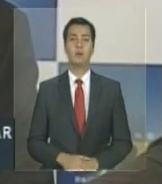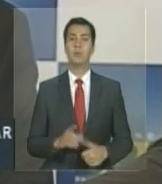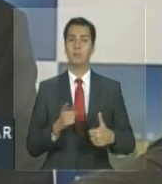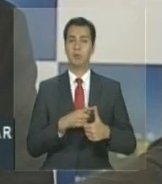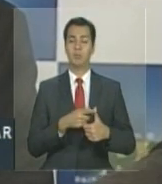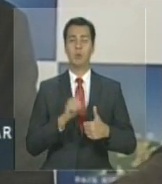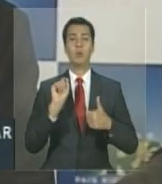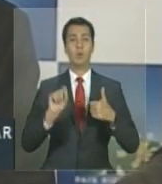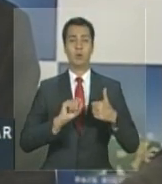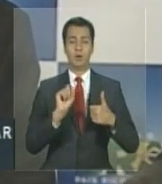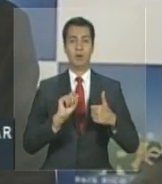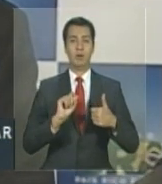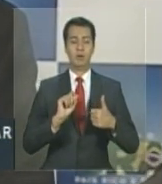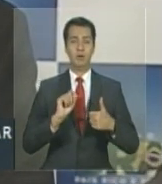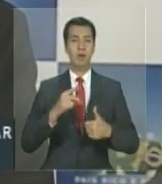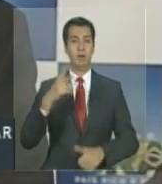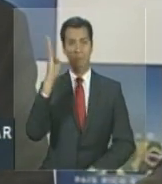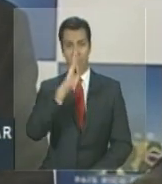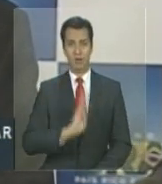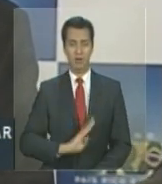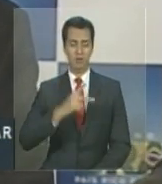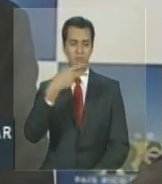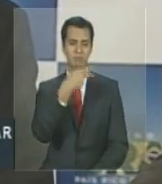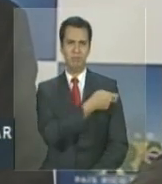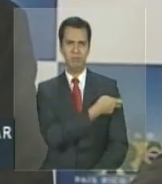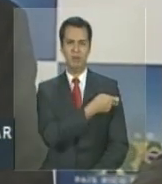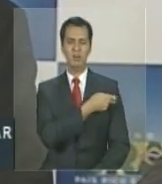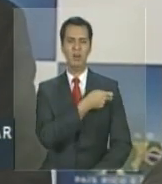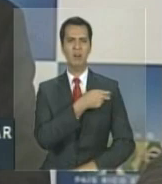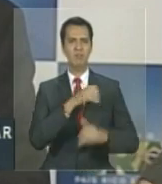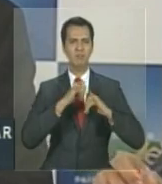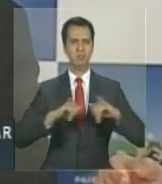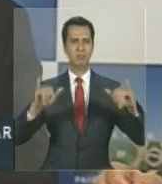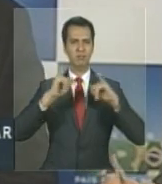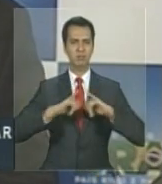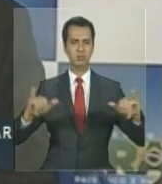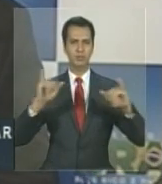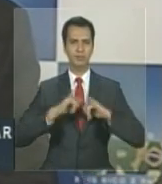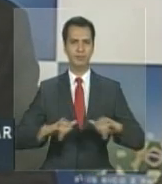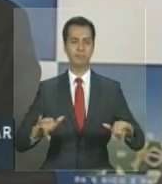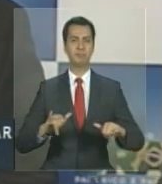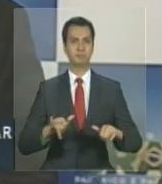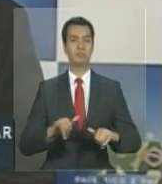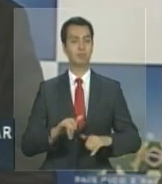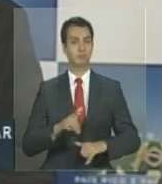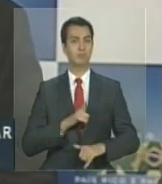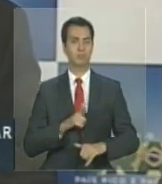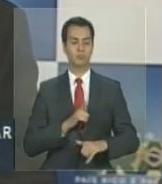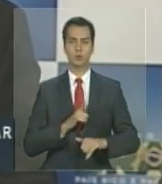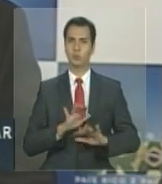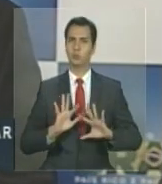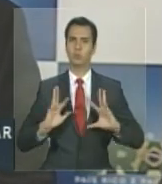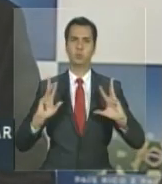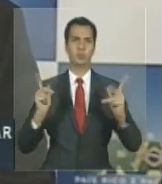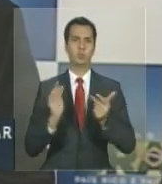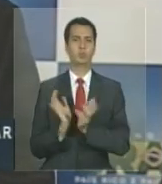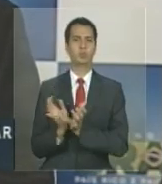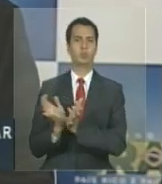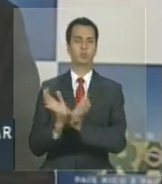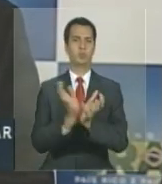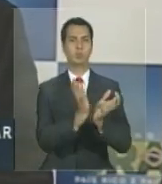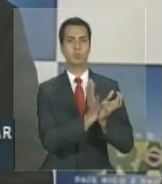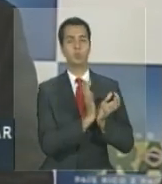de vacunación en Brasil cubre todos los grupos que recomienda la OPAS